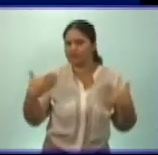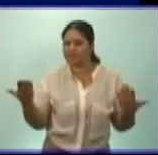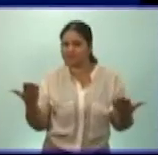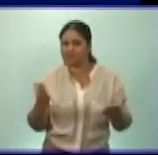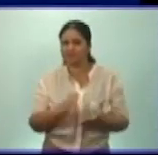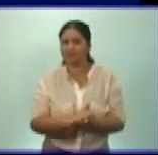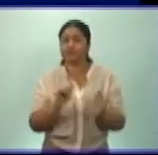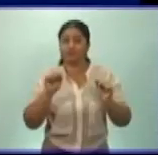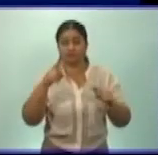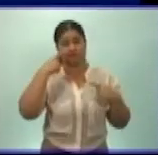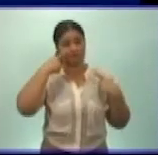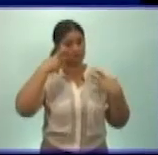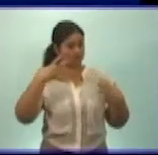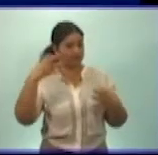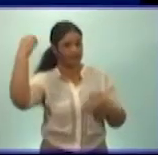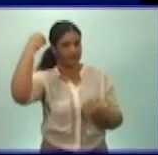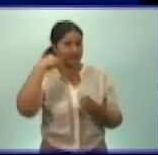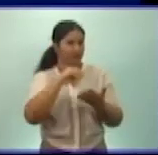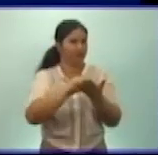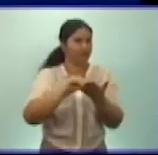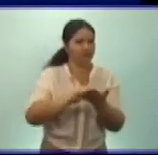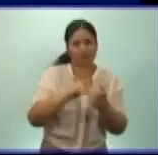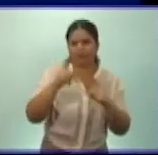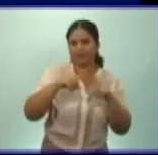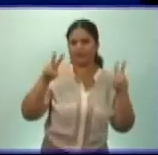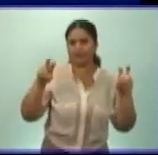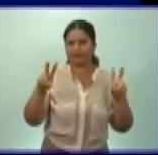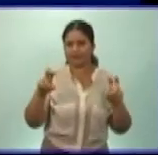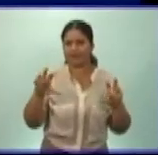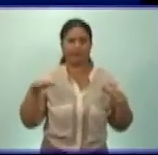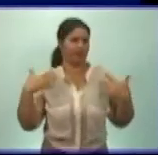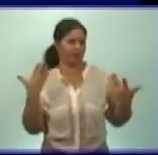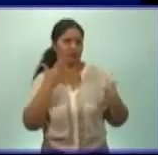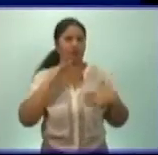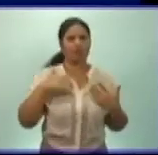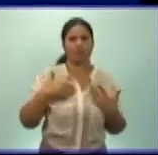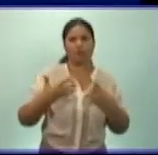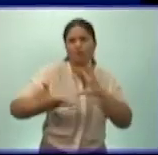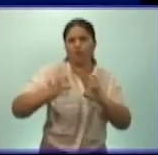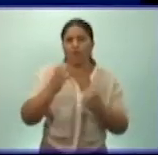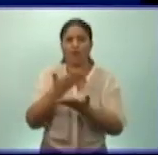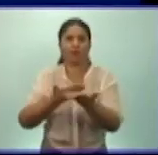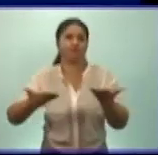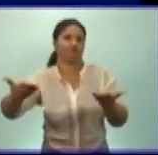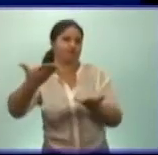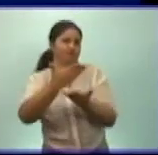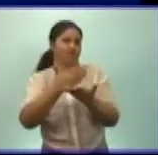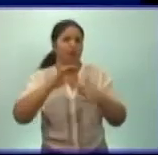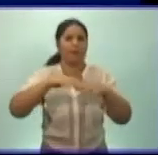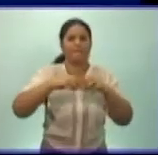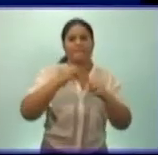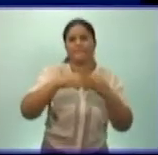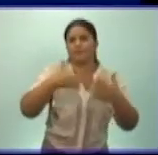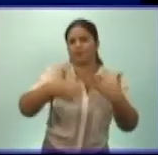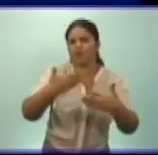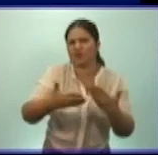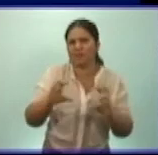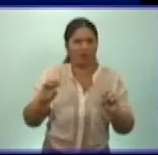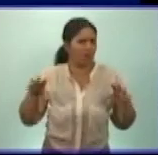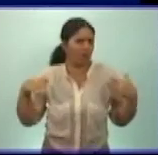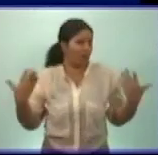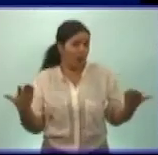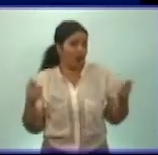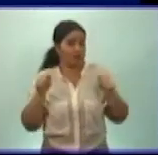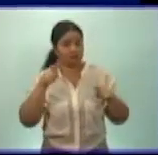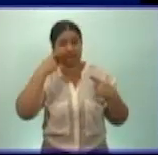obra que vamos a trabajar. El tema, el ambiente, el conflicto dramático. Recuerden que ustedes conocen